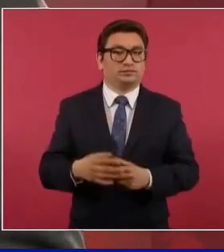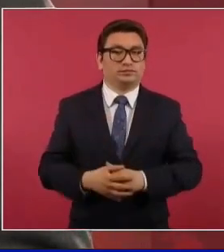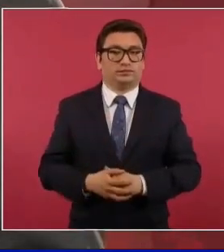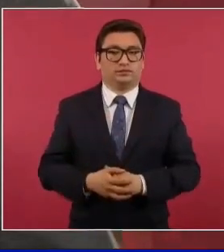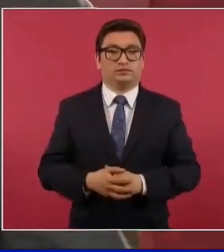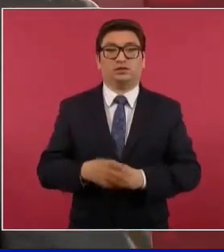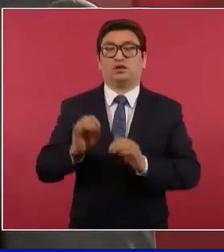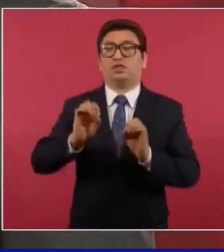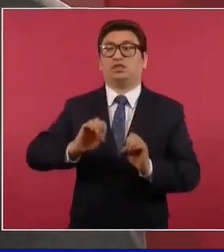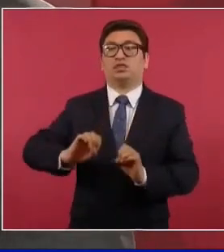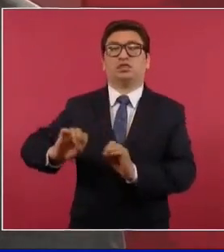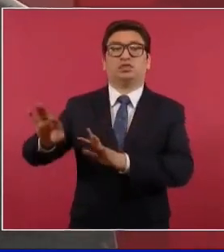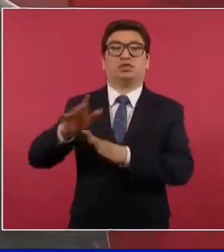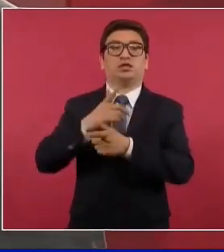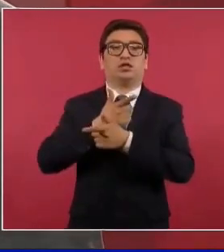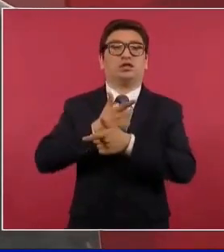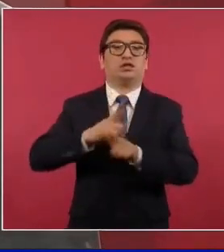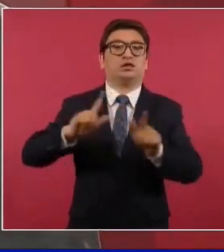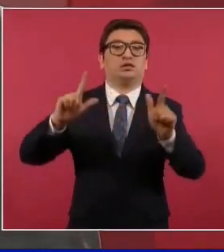se le da libertad